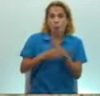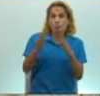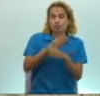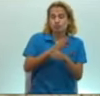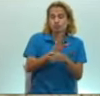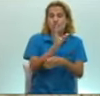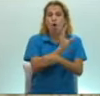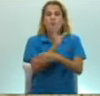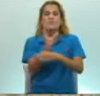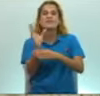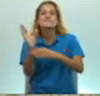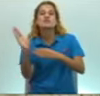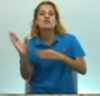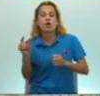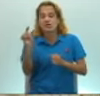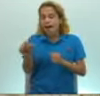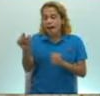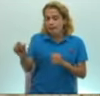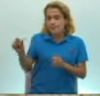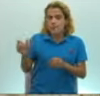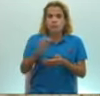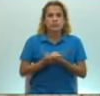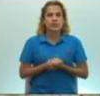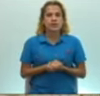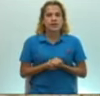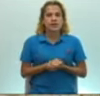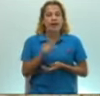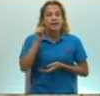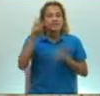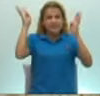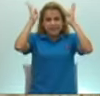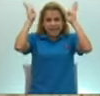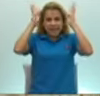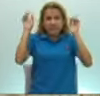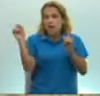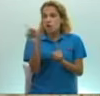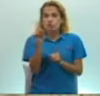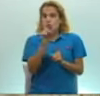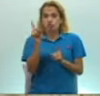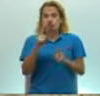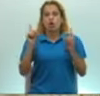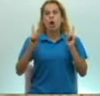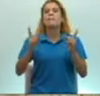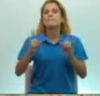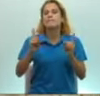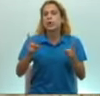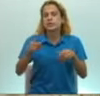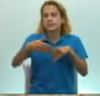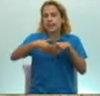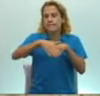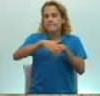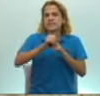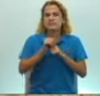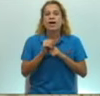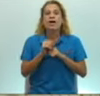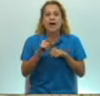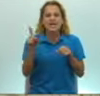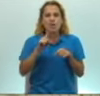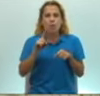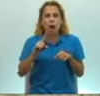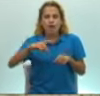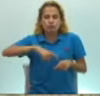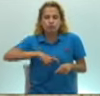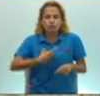Roma una biblioteca pública. Fíjense cómo la perspectiva de Julio César, insisto, no es solamente política